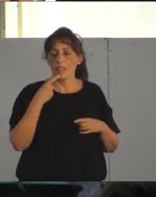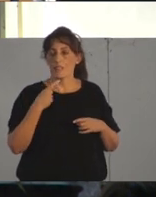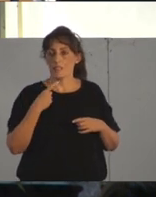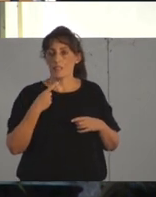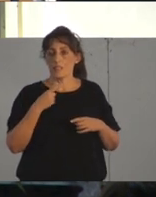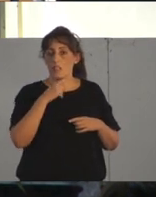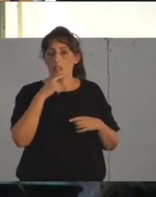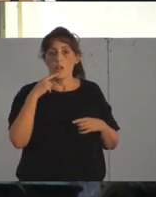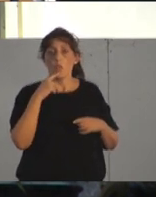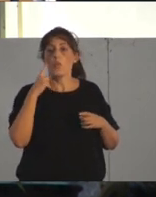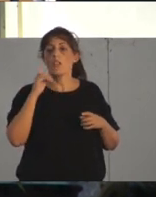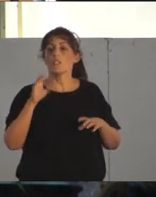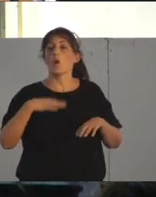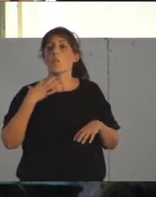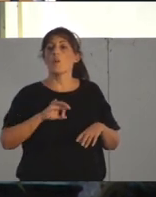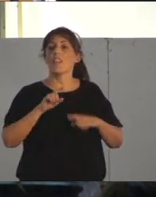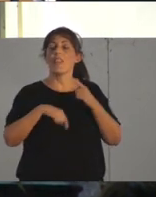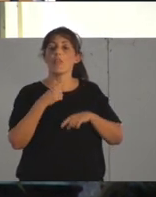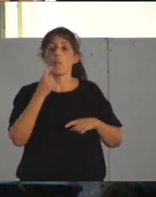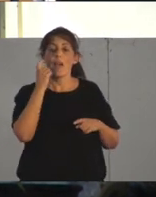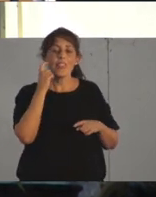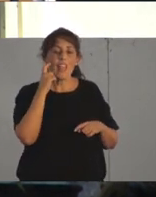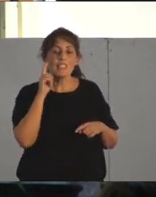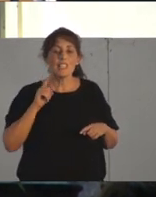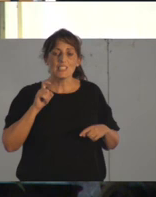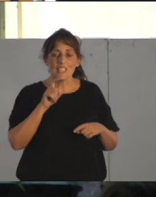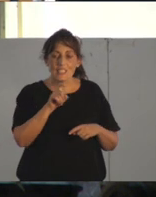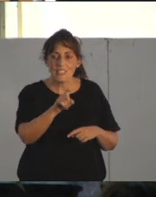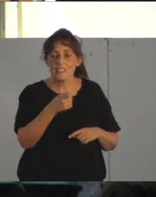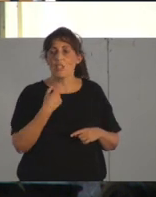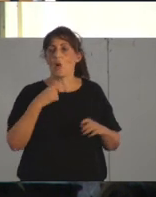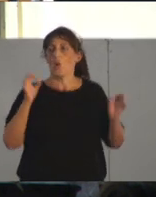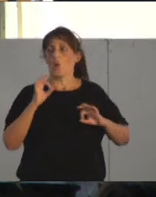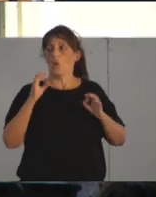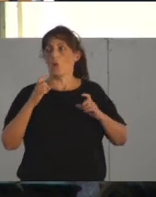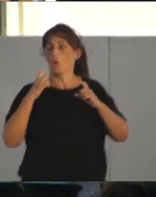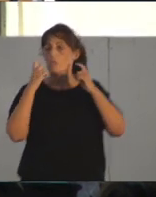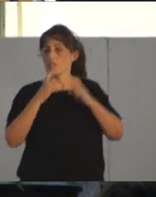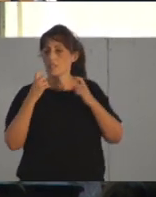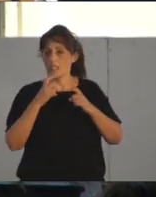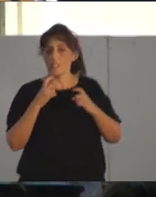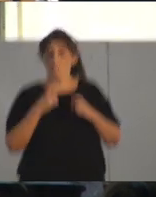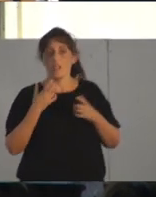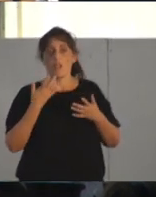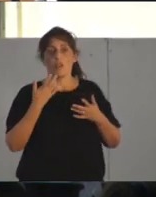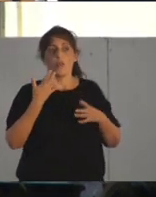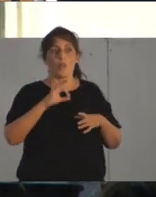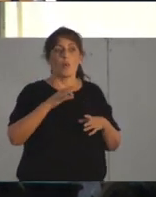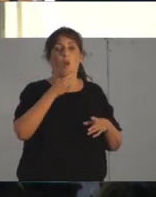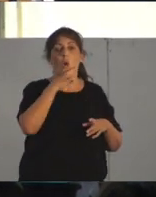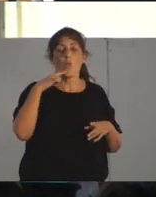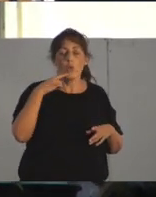además de producir caries, pues que no son nada buenos. Se intentan también evitar los elementos, todos los alimentos procesados, toda la